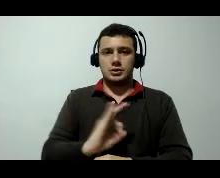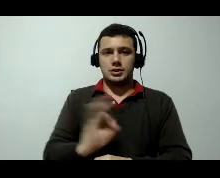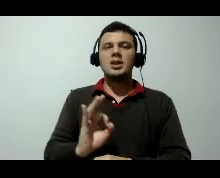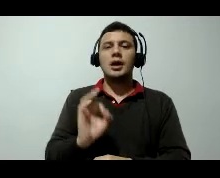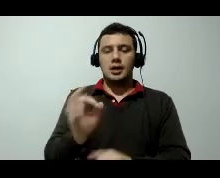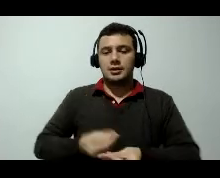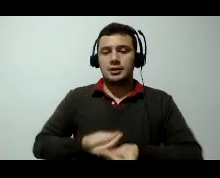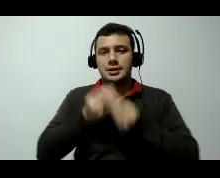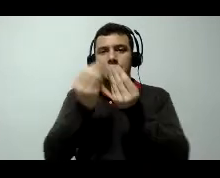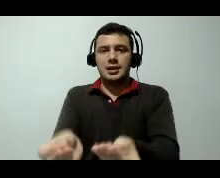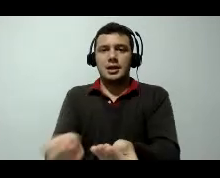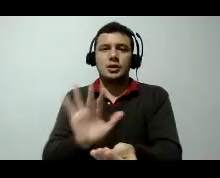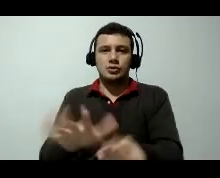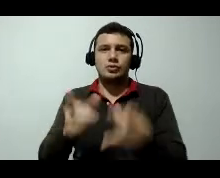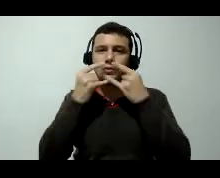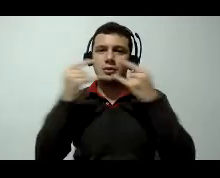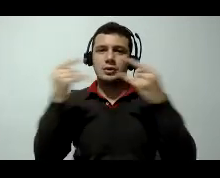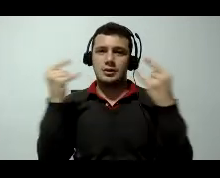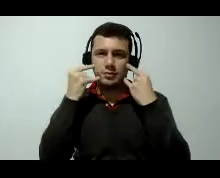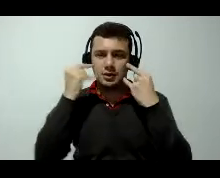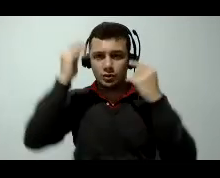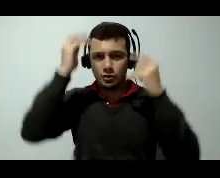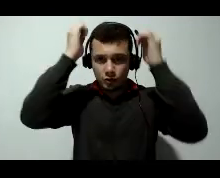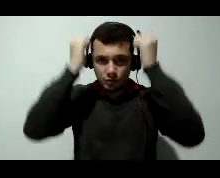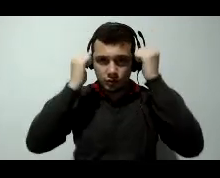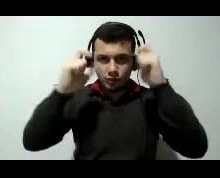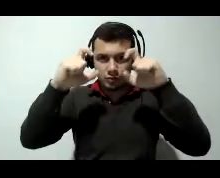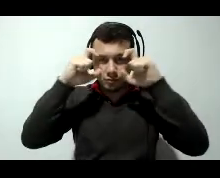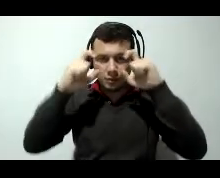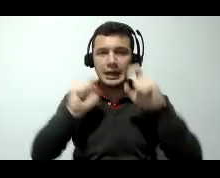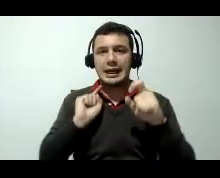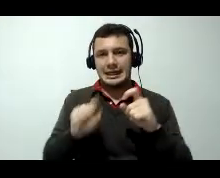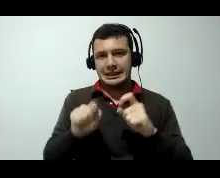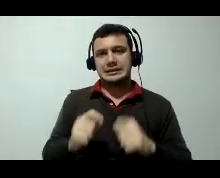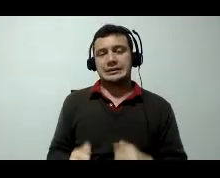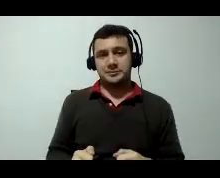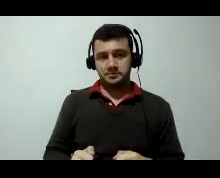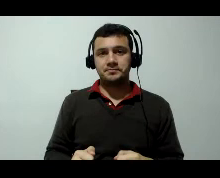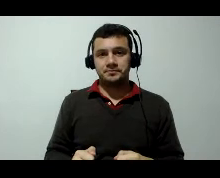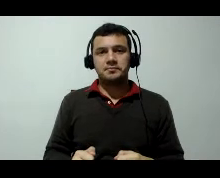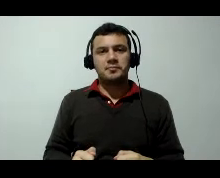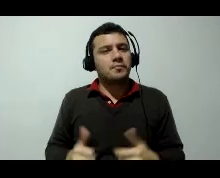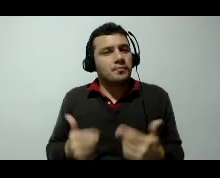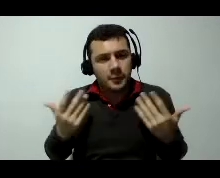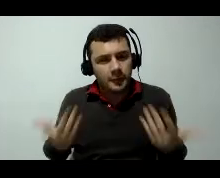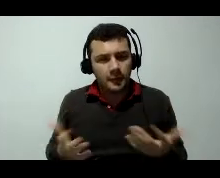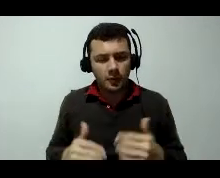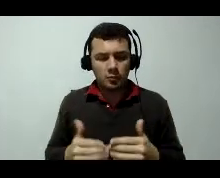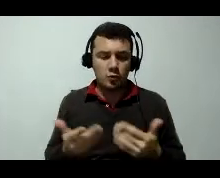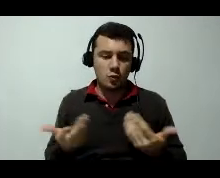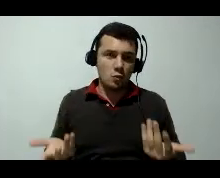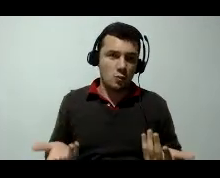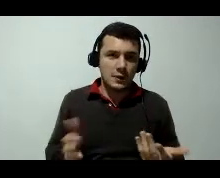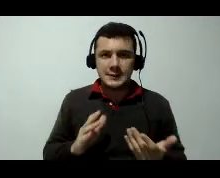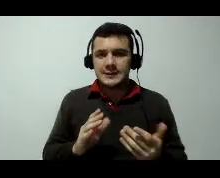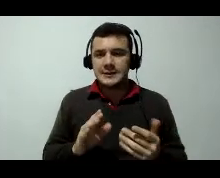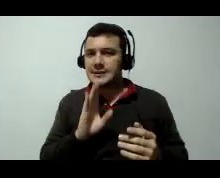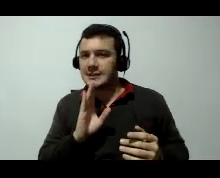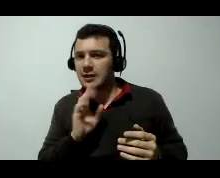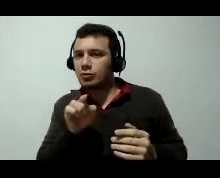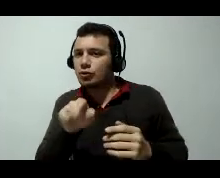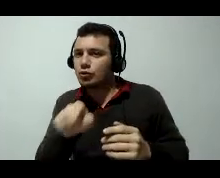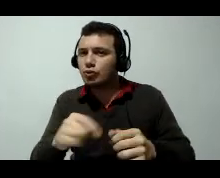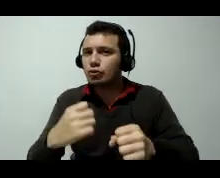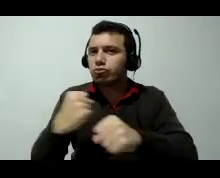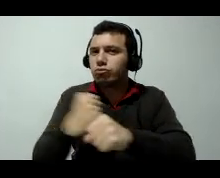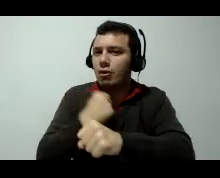entregas de estos elementos de protección personal, pero entonces tocaría entrar a revisar a qué sector económico se pertenece, porque lo